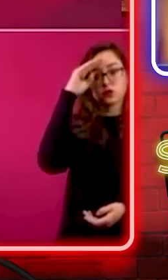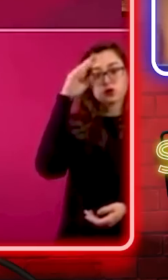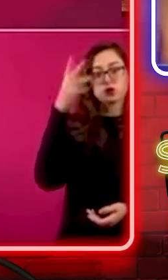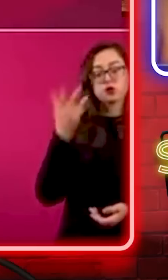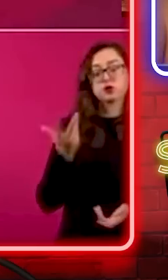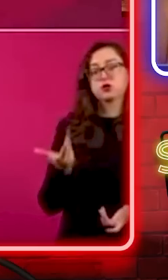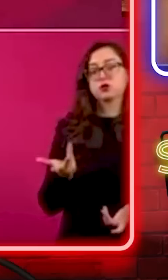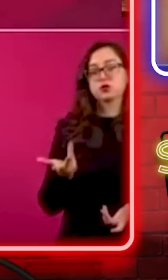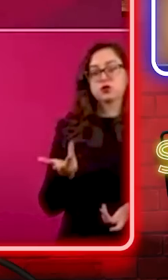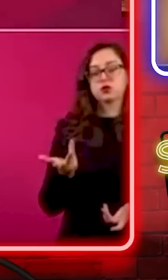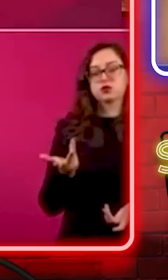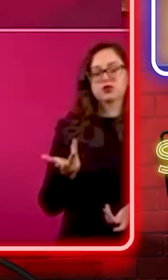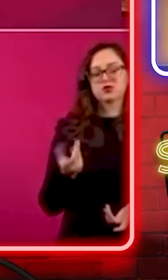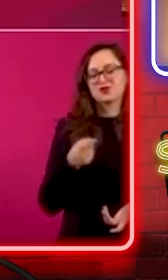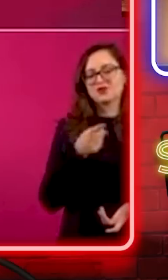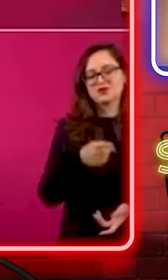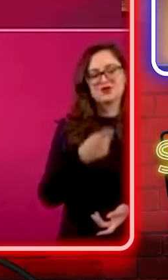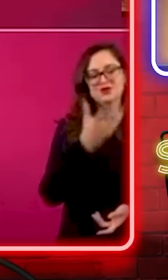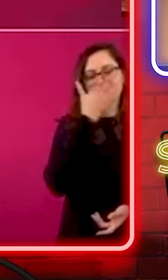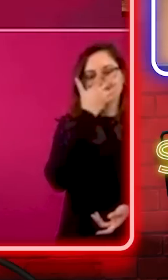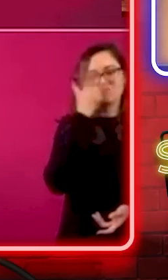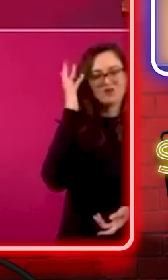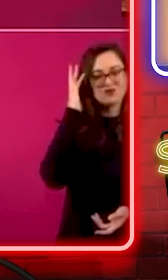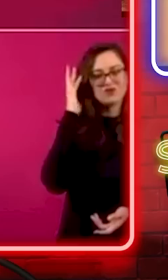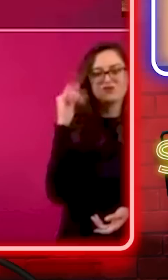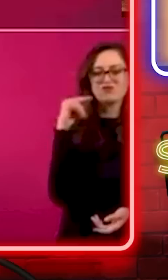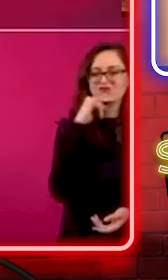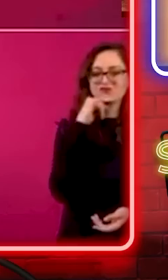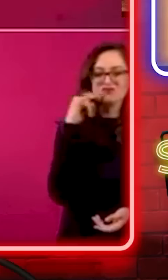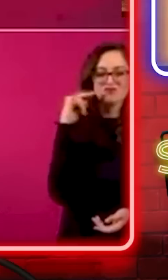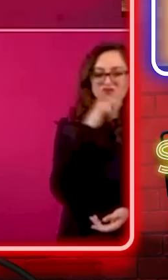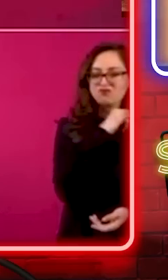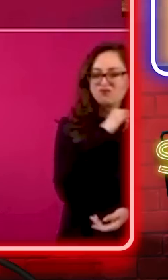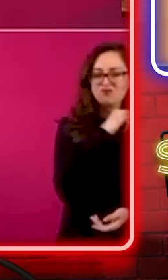pues muy hipócrita